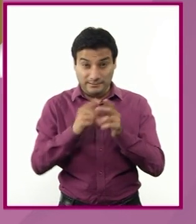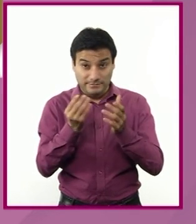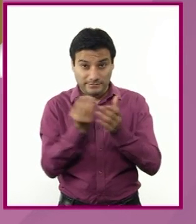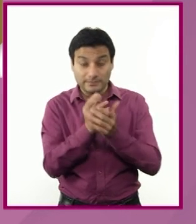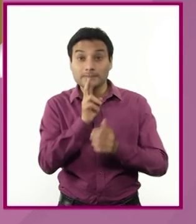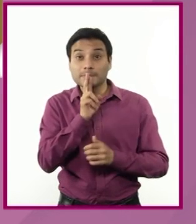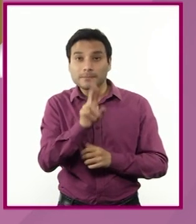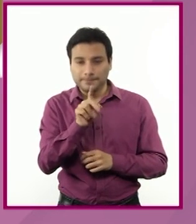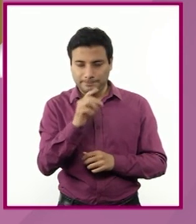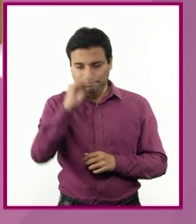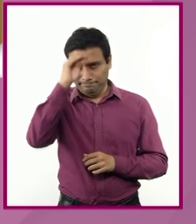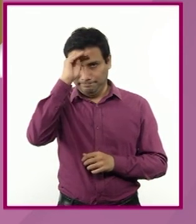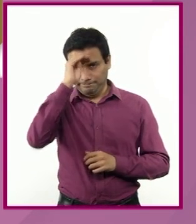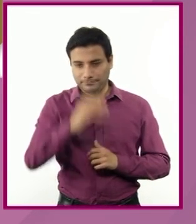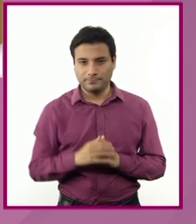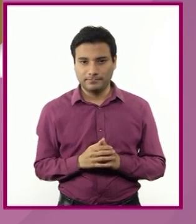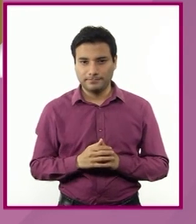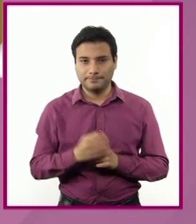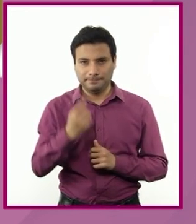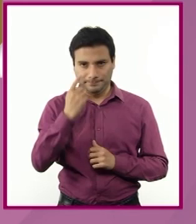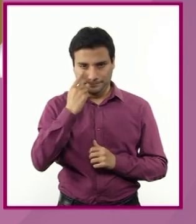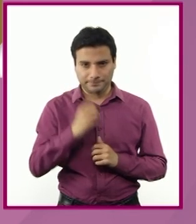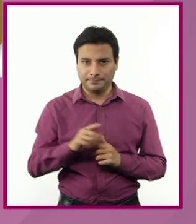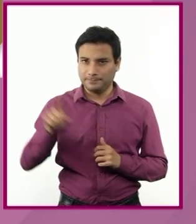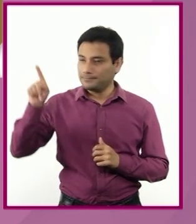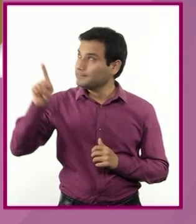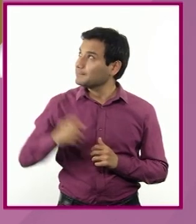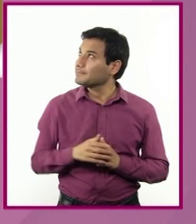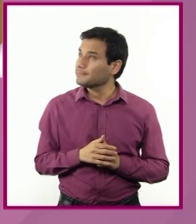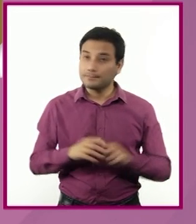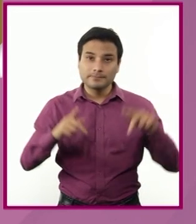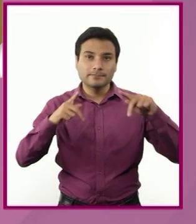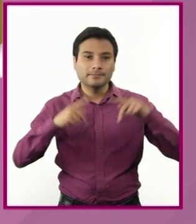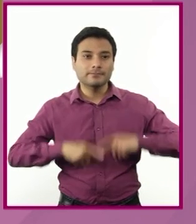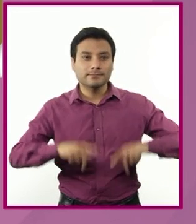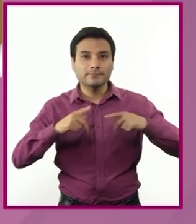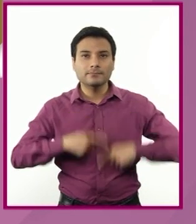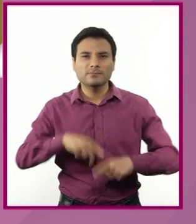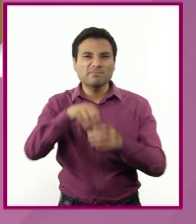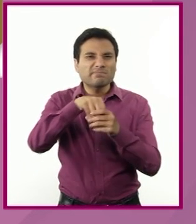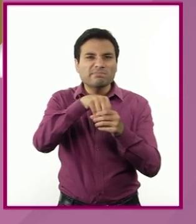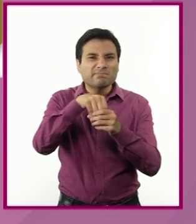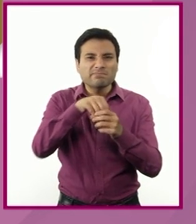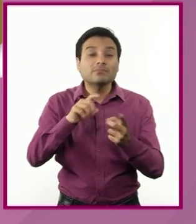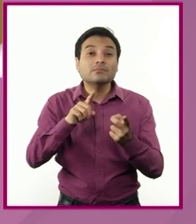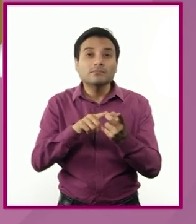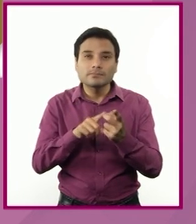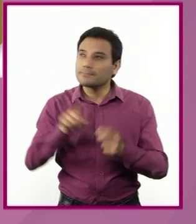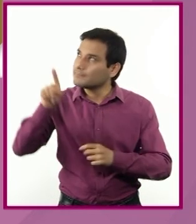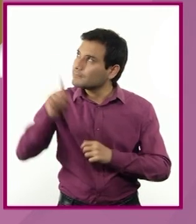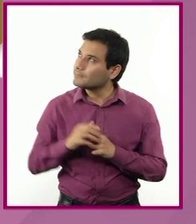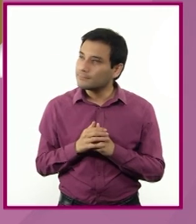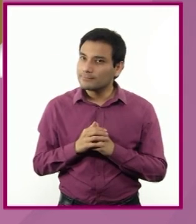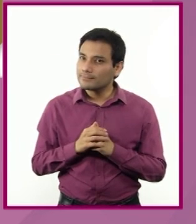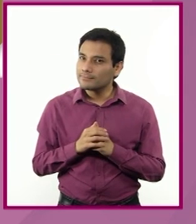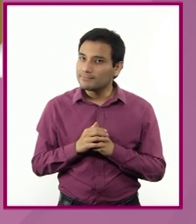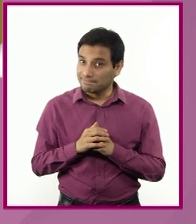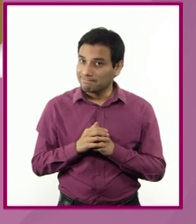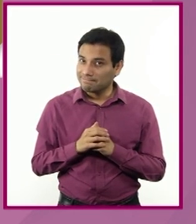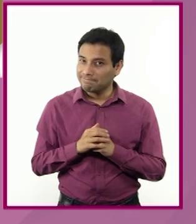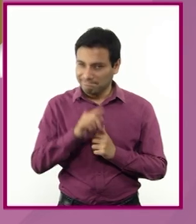sesión. Observen el mapa de densidad de la población mundial según la aglomeración de las ciudades que